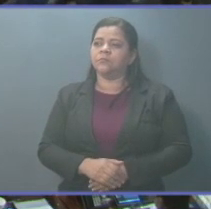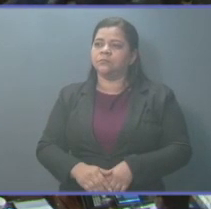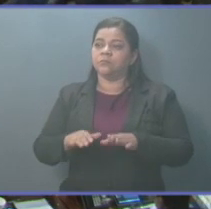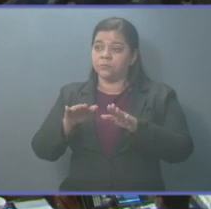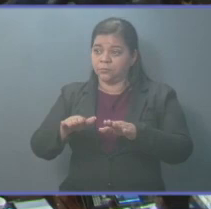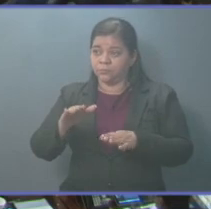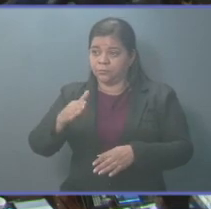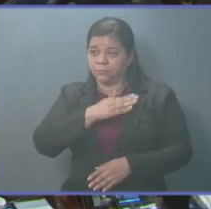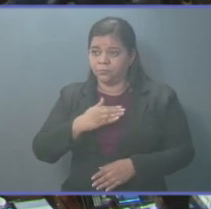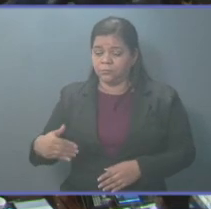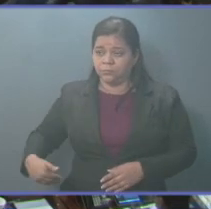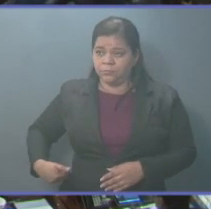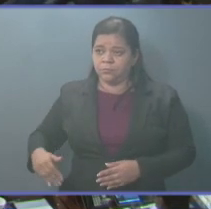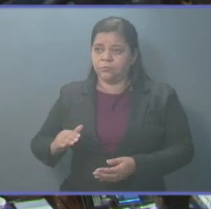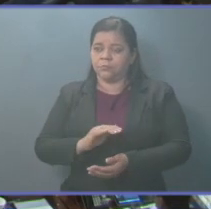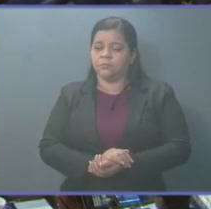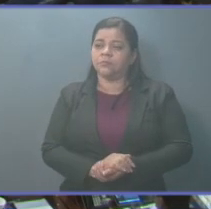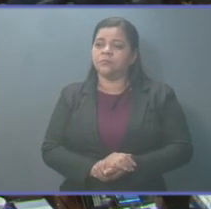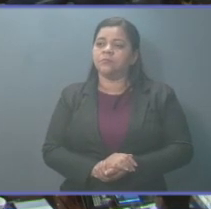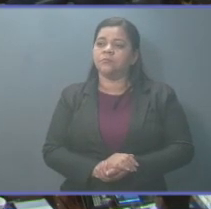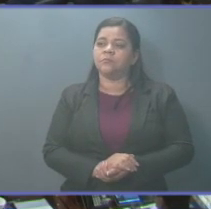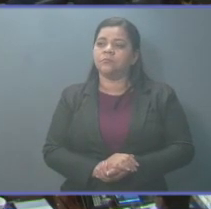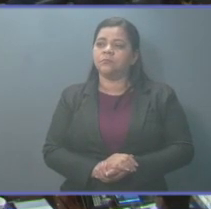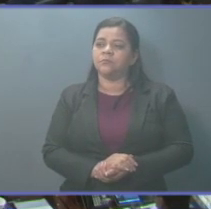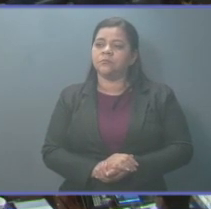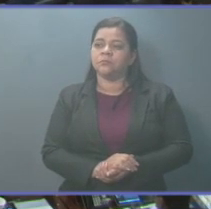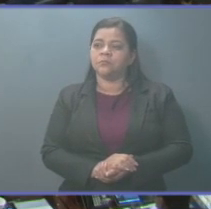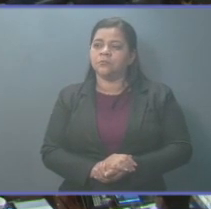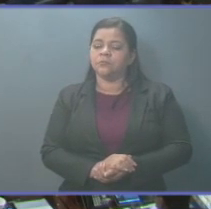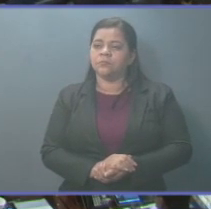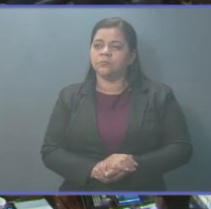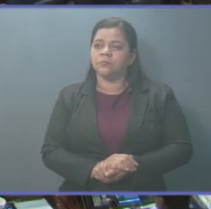Gracias, presidente en funciones.